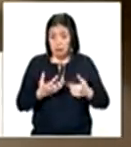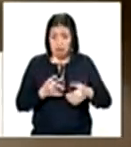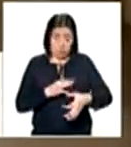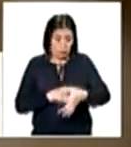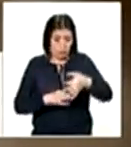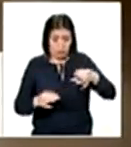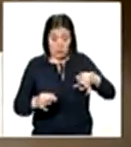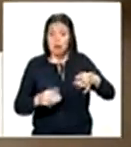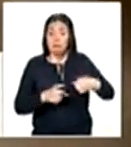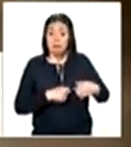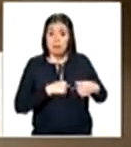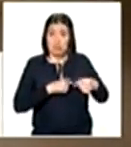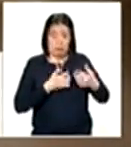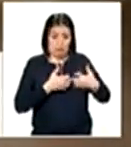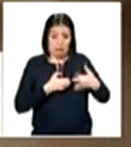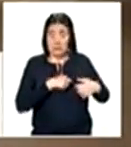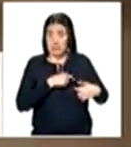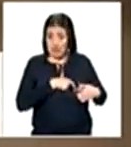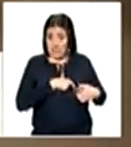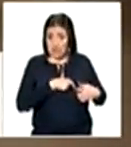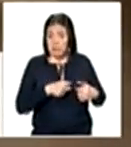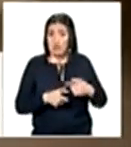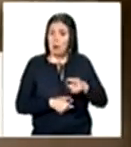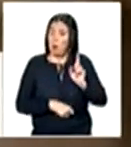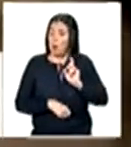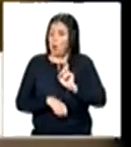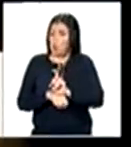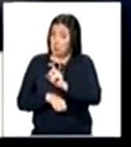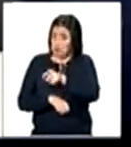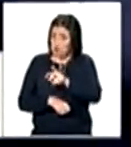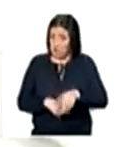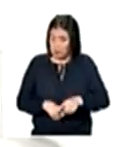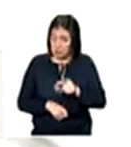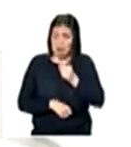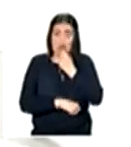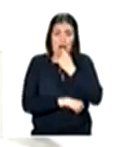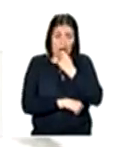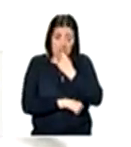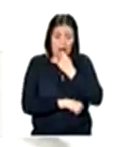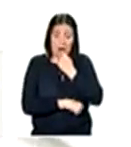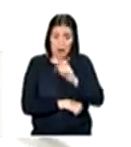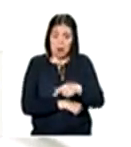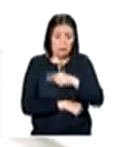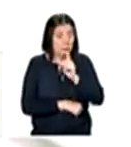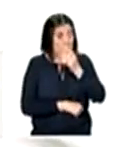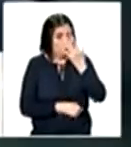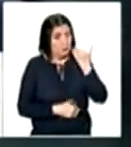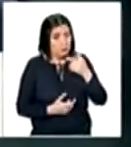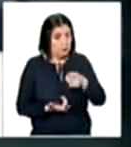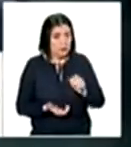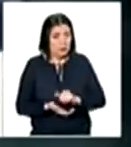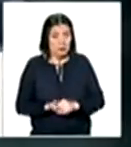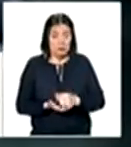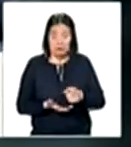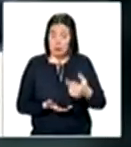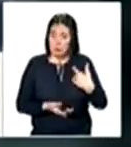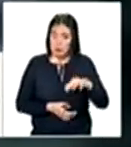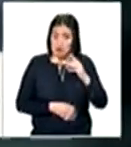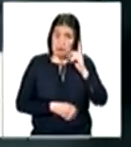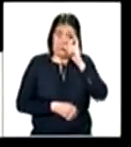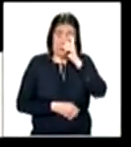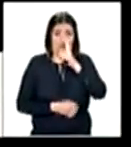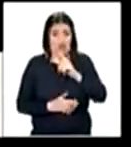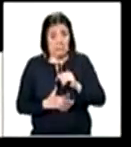de un marcapasos. La enseñanza que les dejó el caso de Trixie, aseguran, es inolvidable, a pesar de las complicaciones